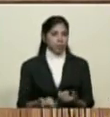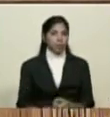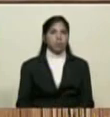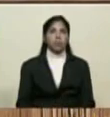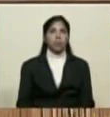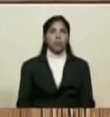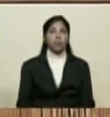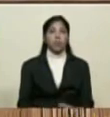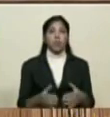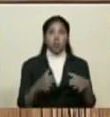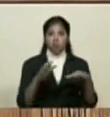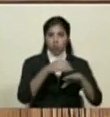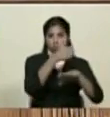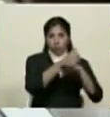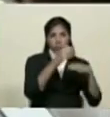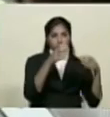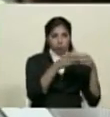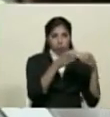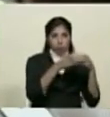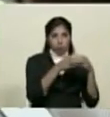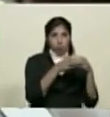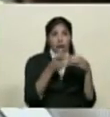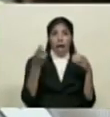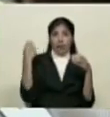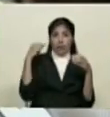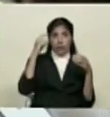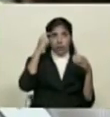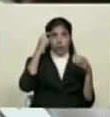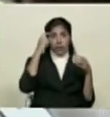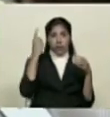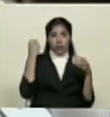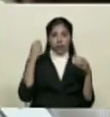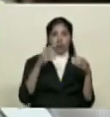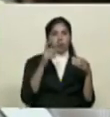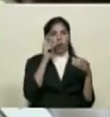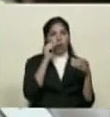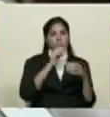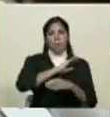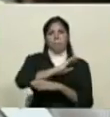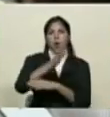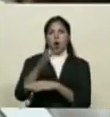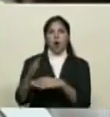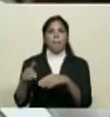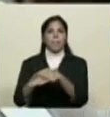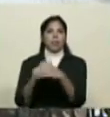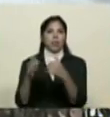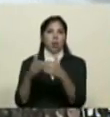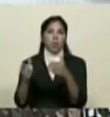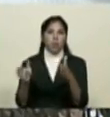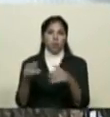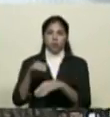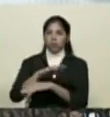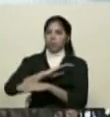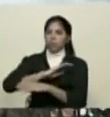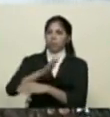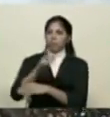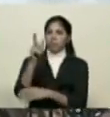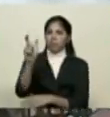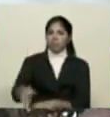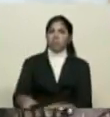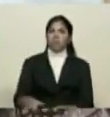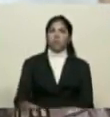el dueño de este bufete, el día de ayer, ha sido imputado por el Ministerio Público, luego de haber sido